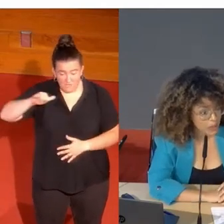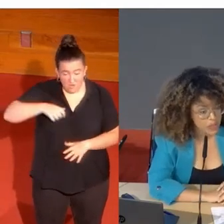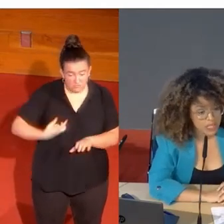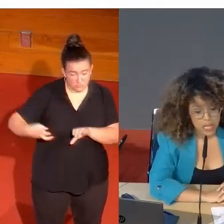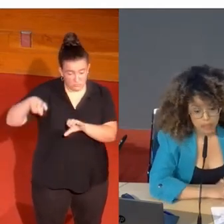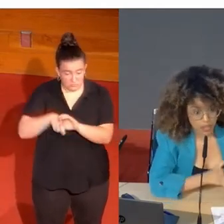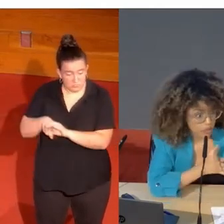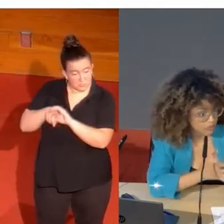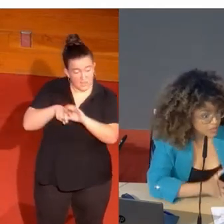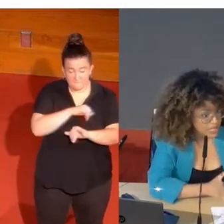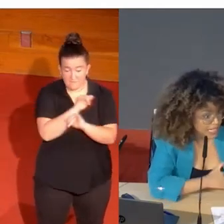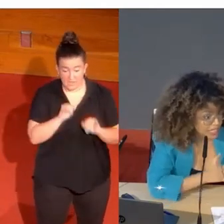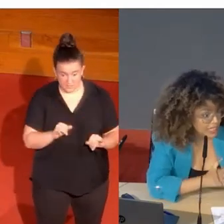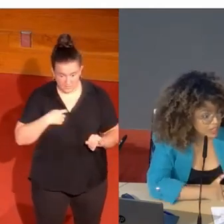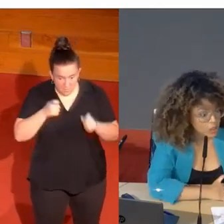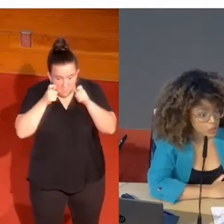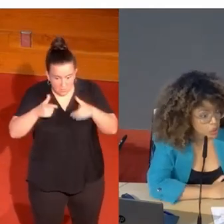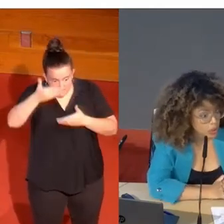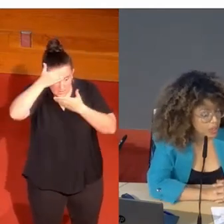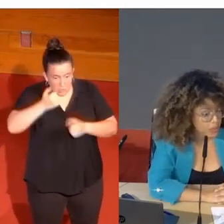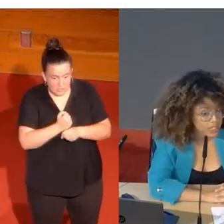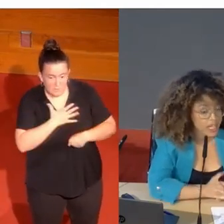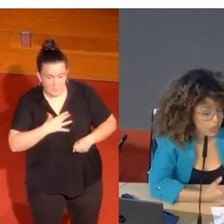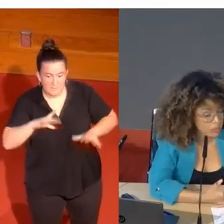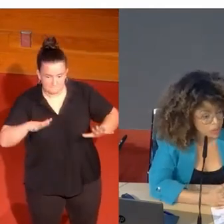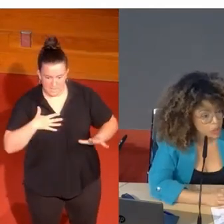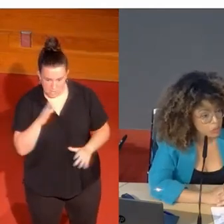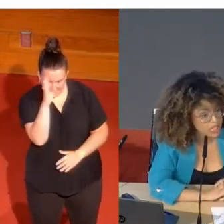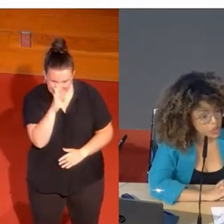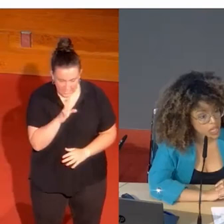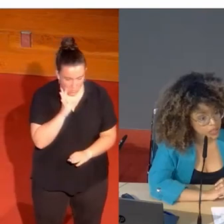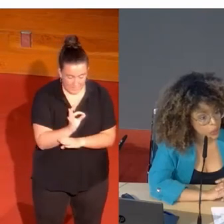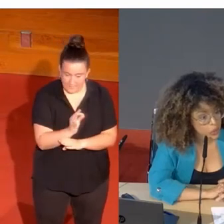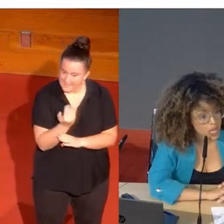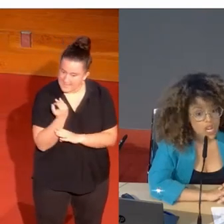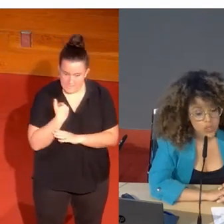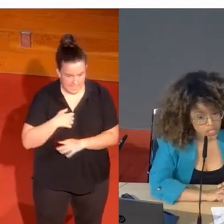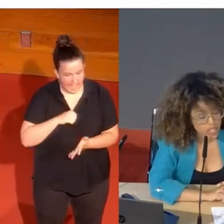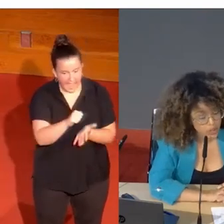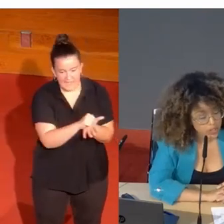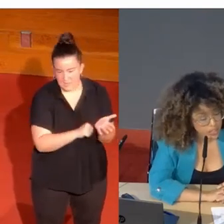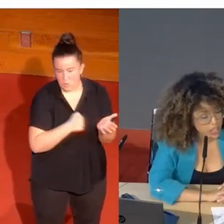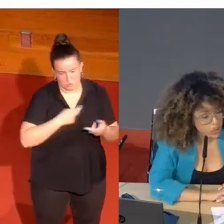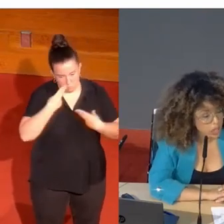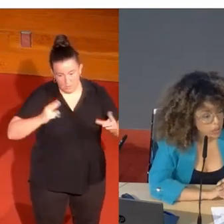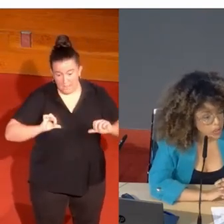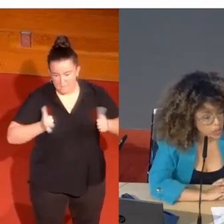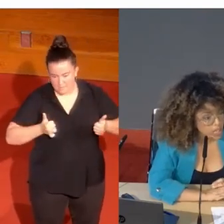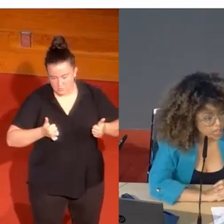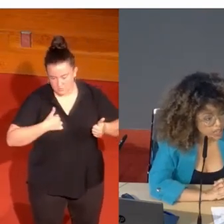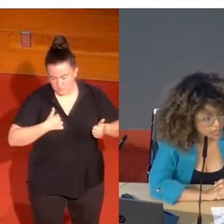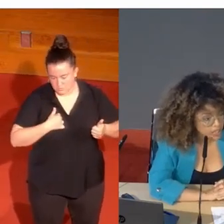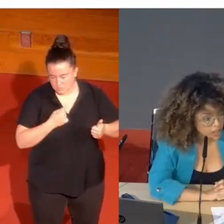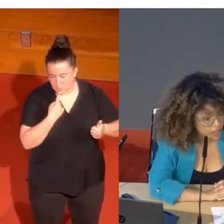país como Marruecos pero claro dest strangi y con mucho cuidado y ya cuando empezamos a publicar los artículos nos dijeron que no era